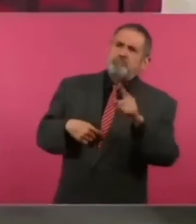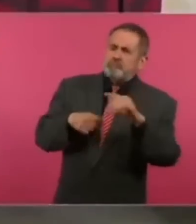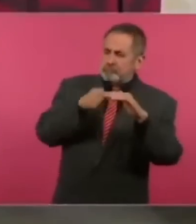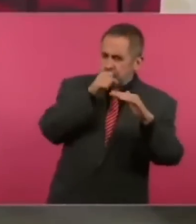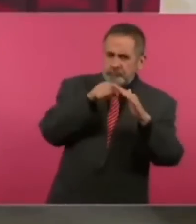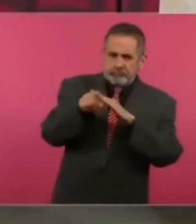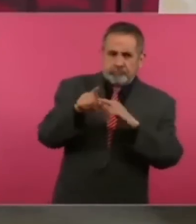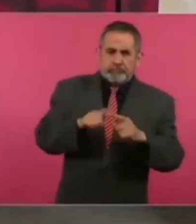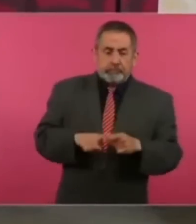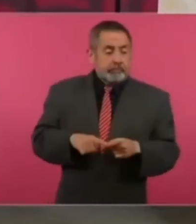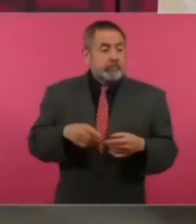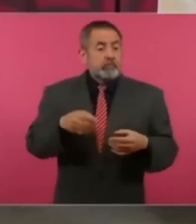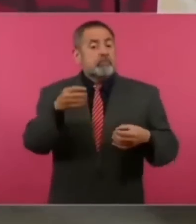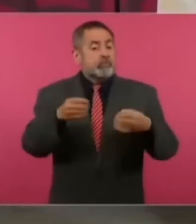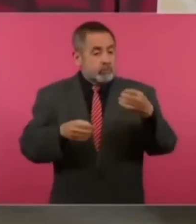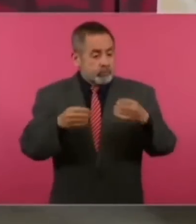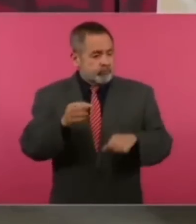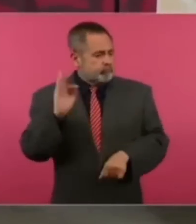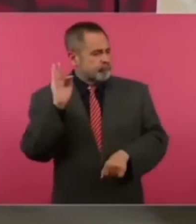y el juez la amparó